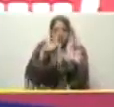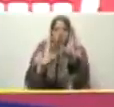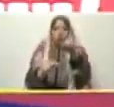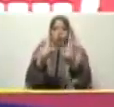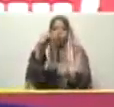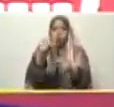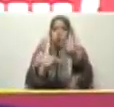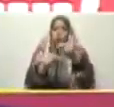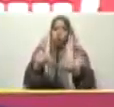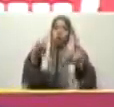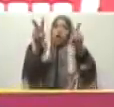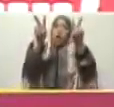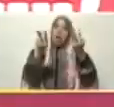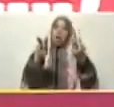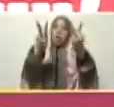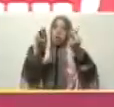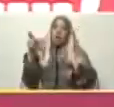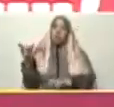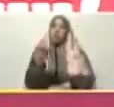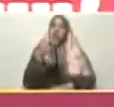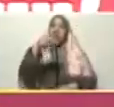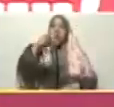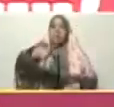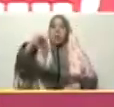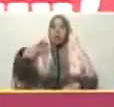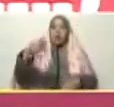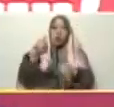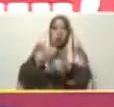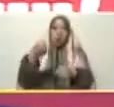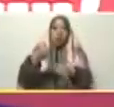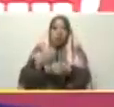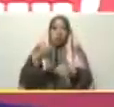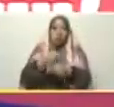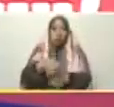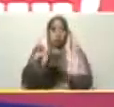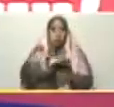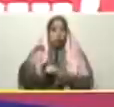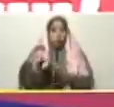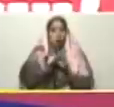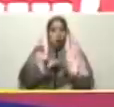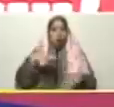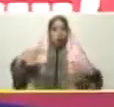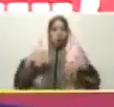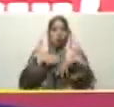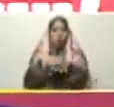nuevas mayorías no estamos mandando gallo